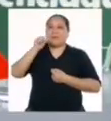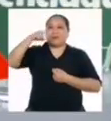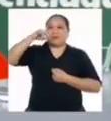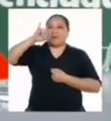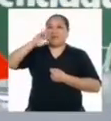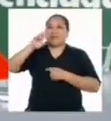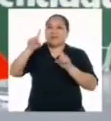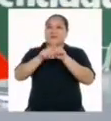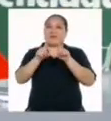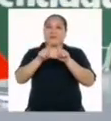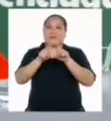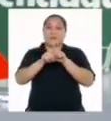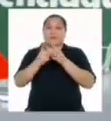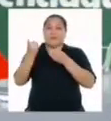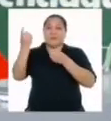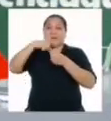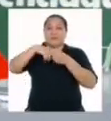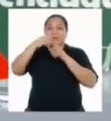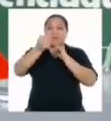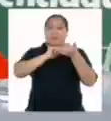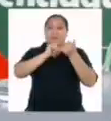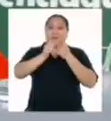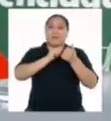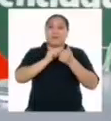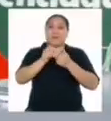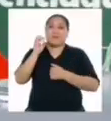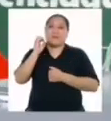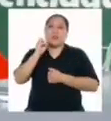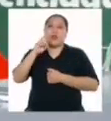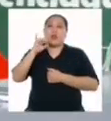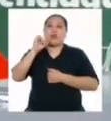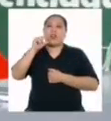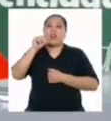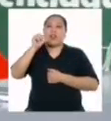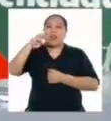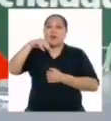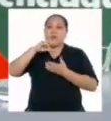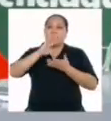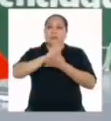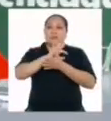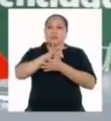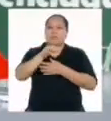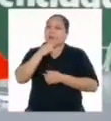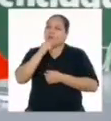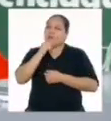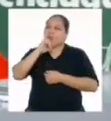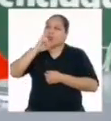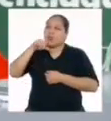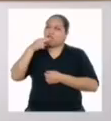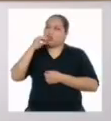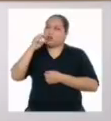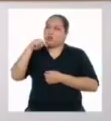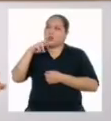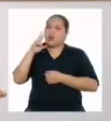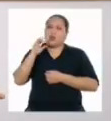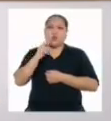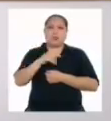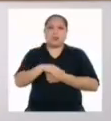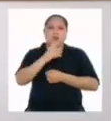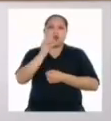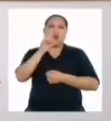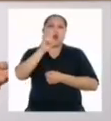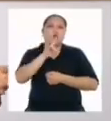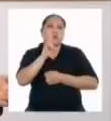Yanira también se ha apuntado al concurso de origami de este viernes, ¡qué bien! Aunque aún falta que se inscriban Jonathan y Rodrigo. ¿Por